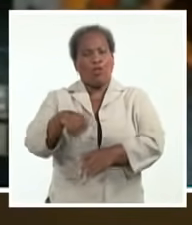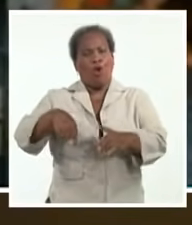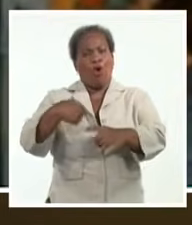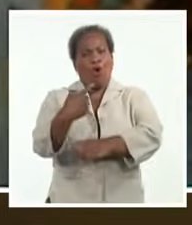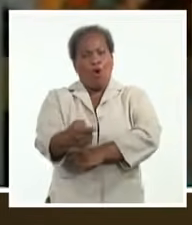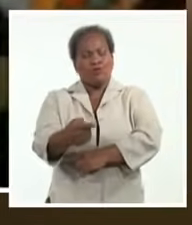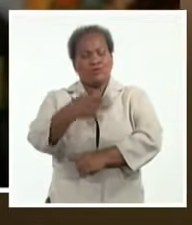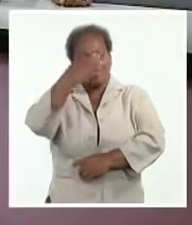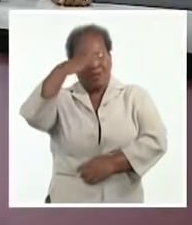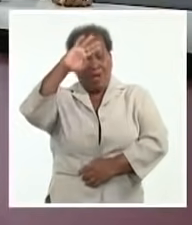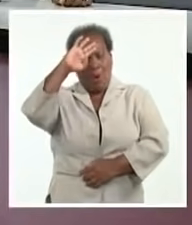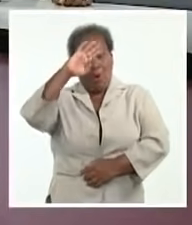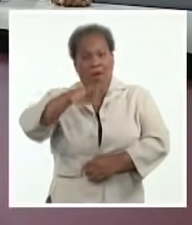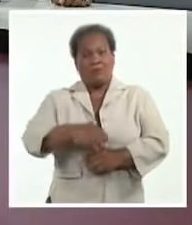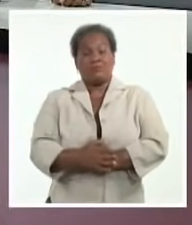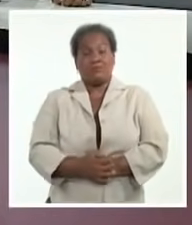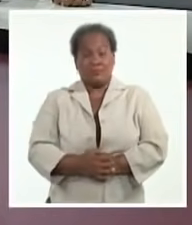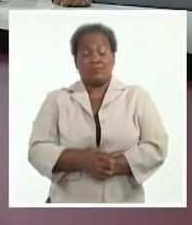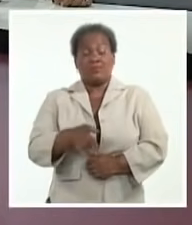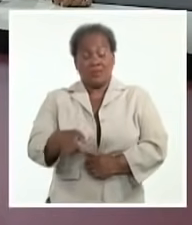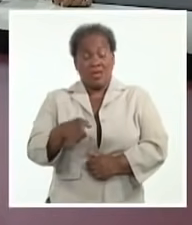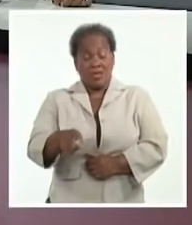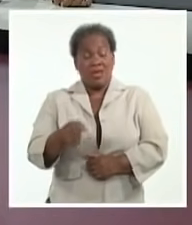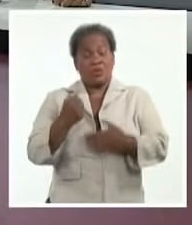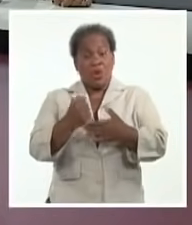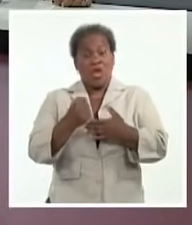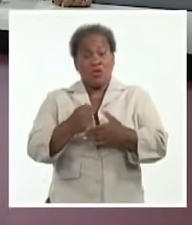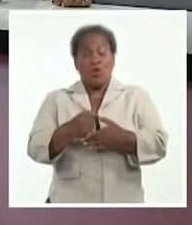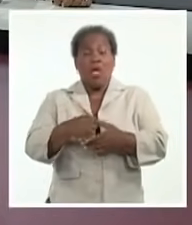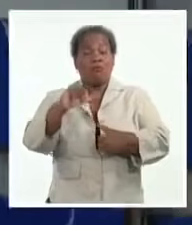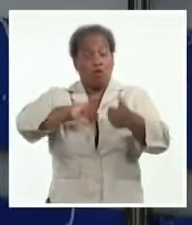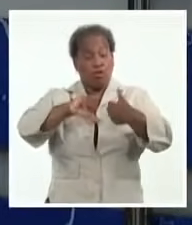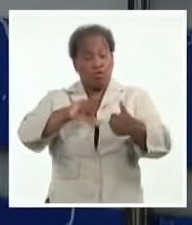contra la nación caribeña que alientan dichas conductas.